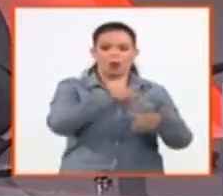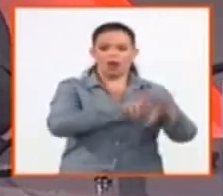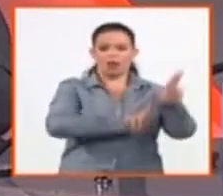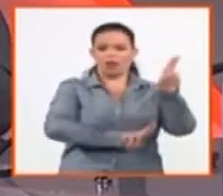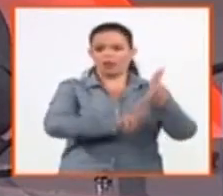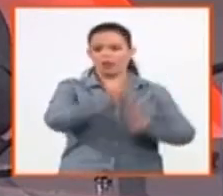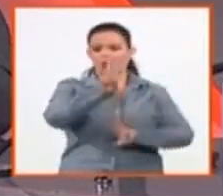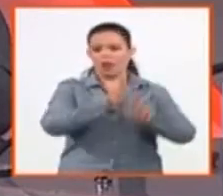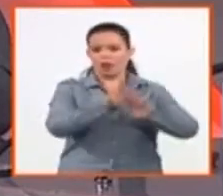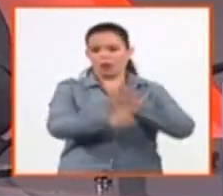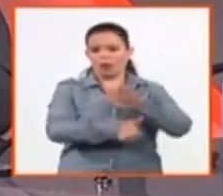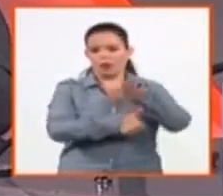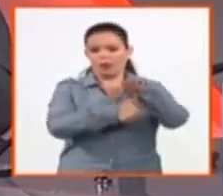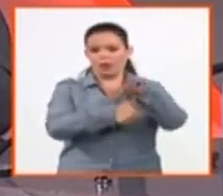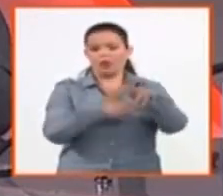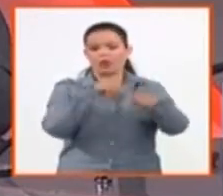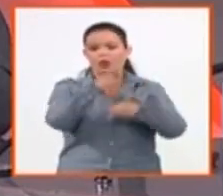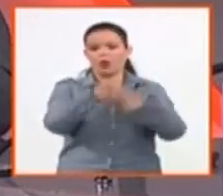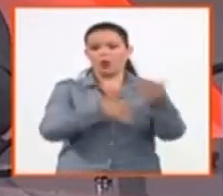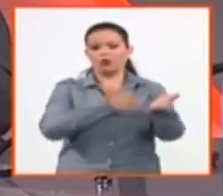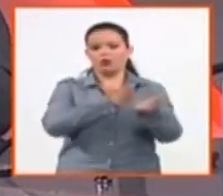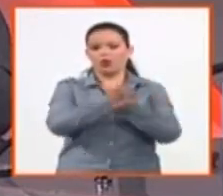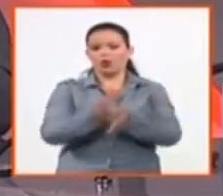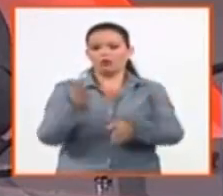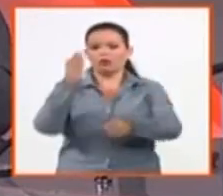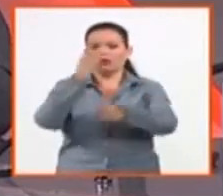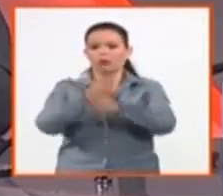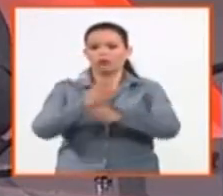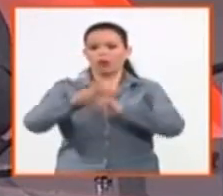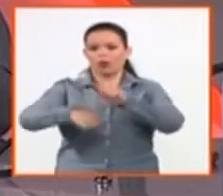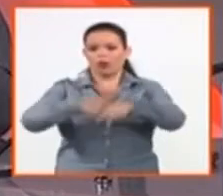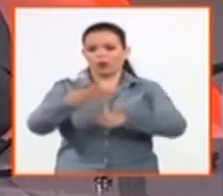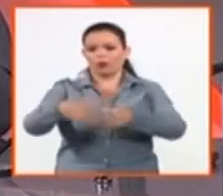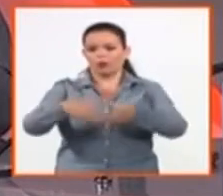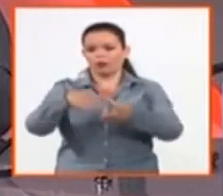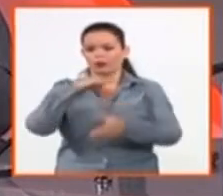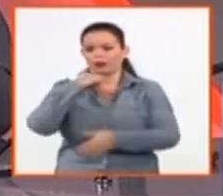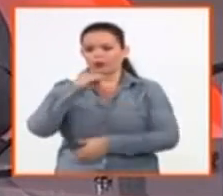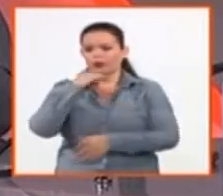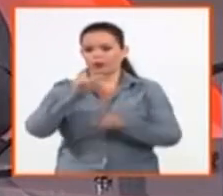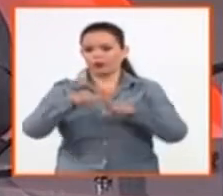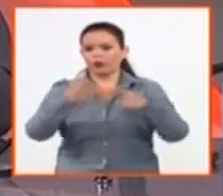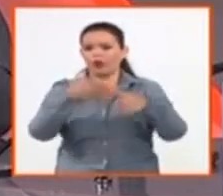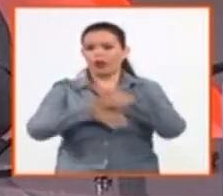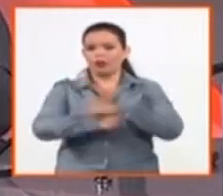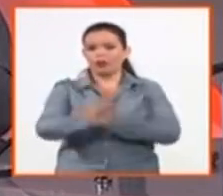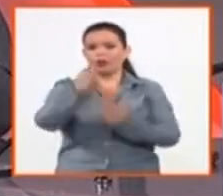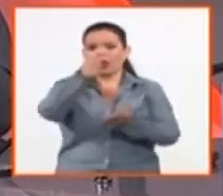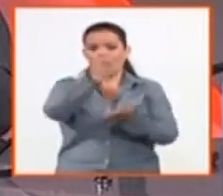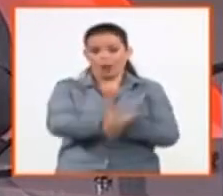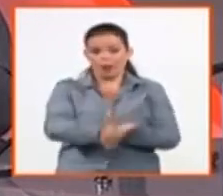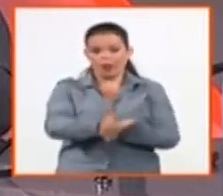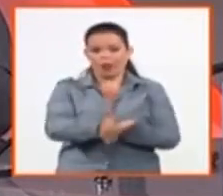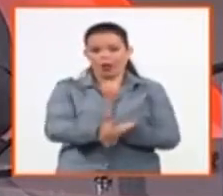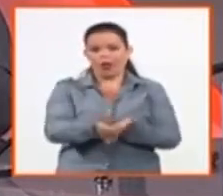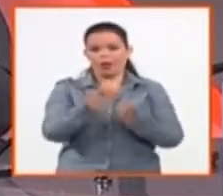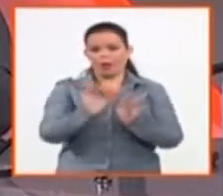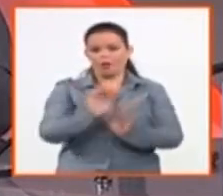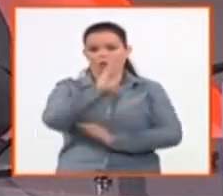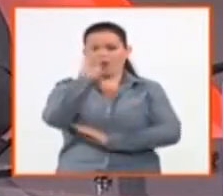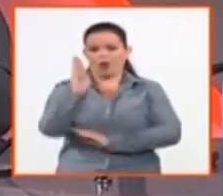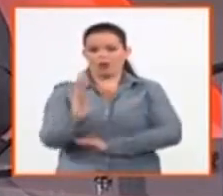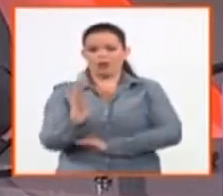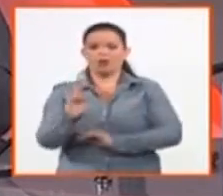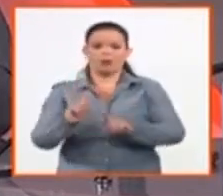policiales que intentaban impedir el acceso a la explanada central de la capital, Brasilia, en el marco de los llamados del